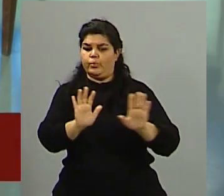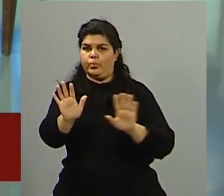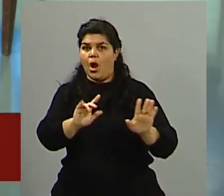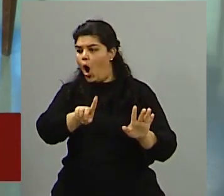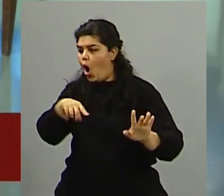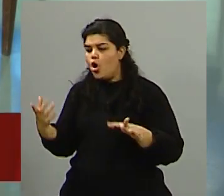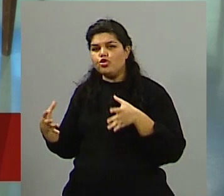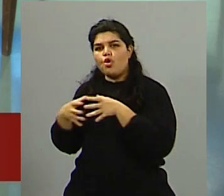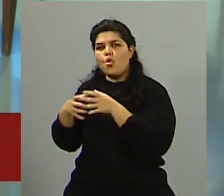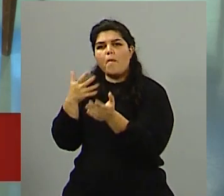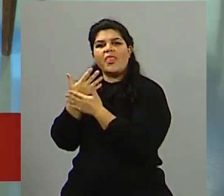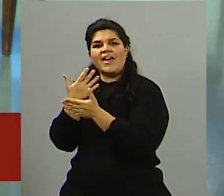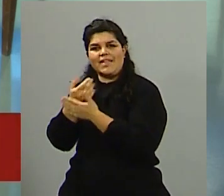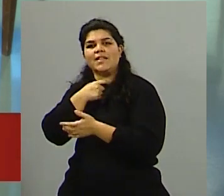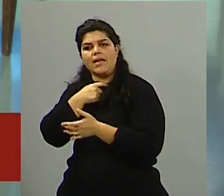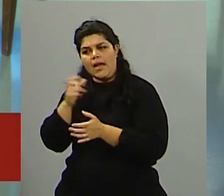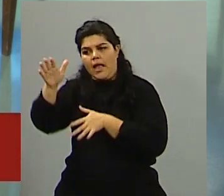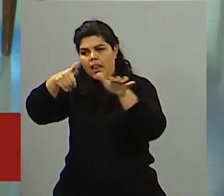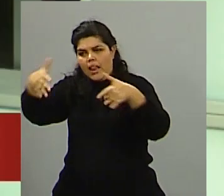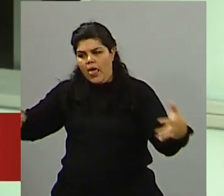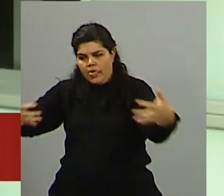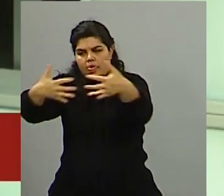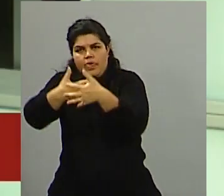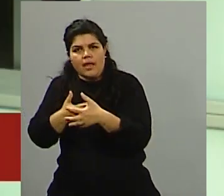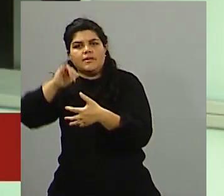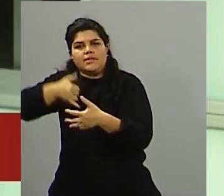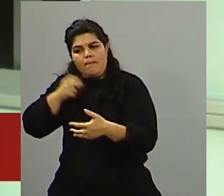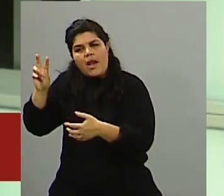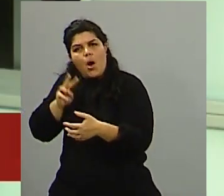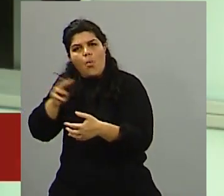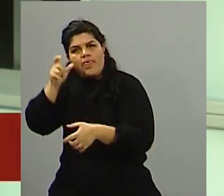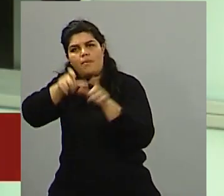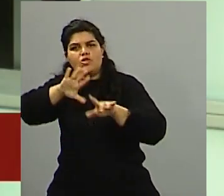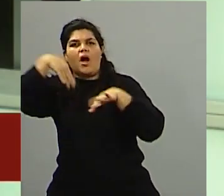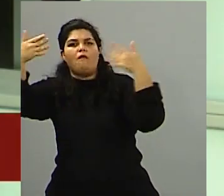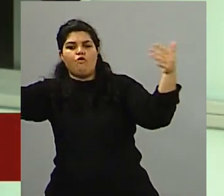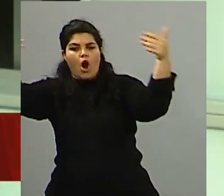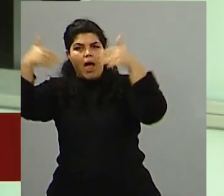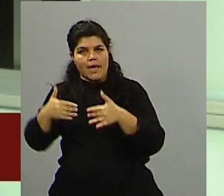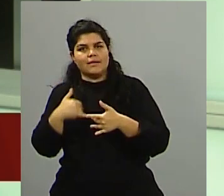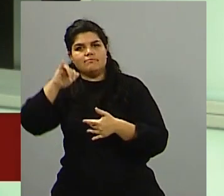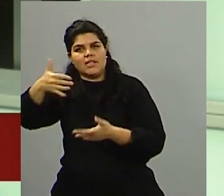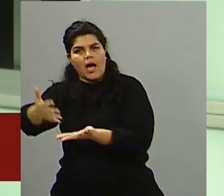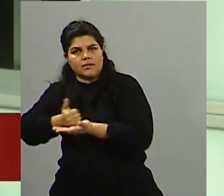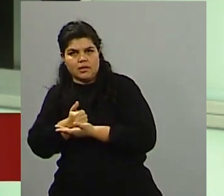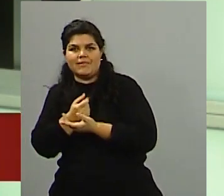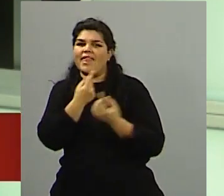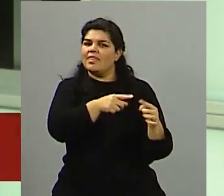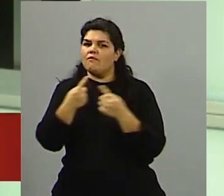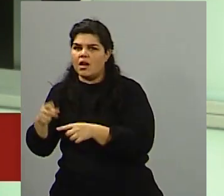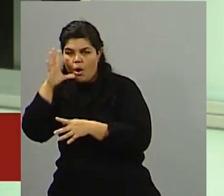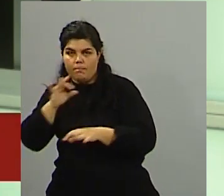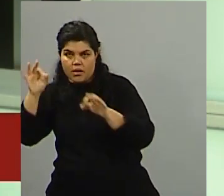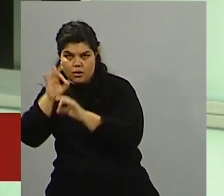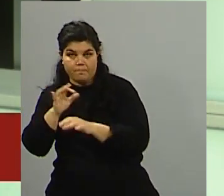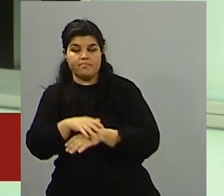van a tratar de generar políticas de contención. Ulises, cortito porque nos queda poco tiempo, pero no quería dejar de preguntarte porque además me diste pie. ¿Cómo puede ser el panorama